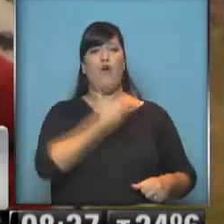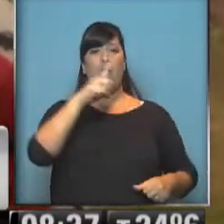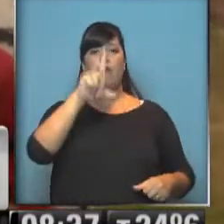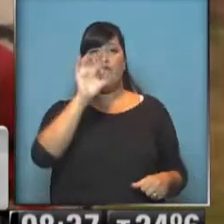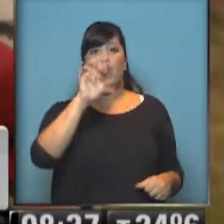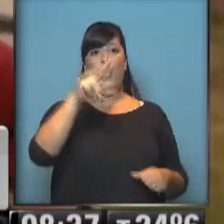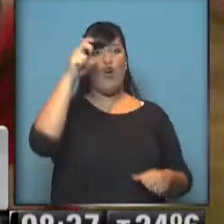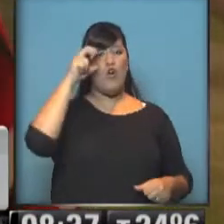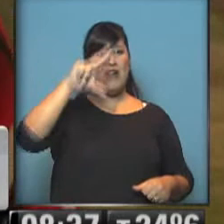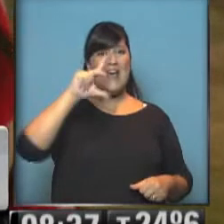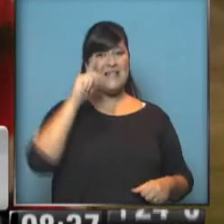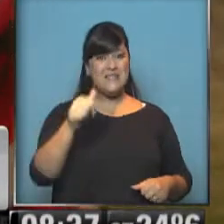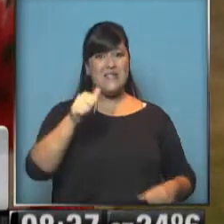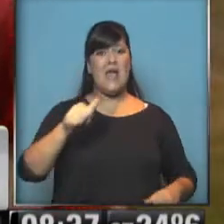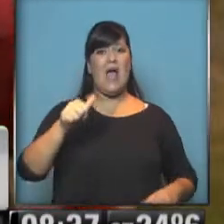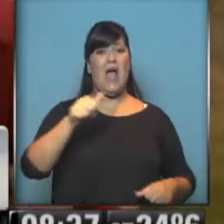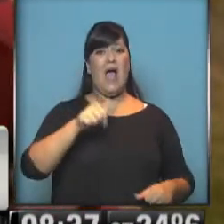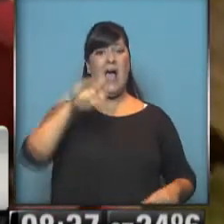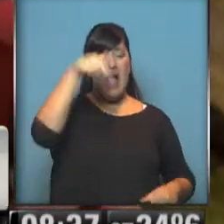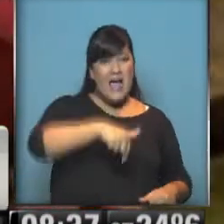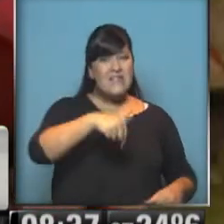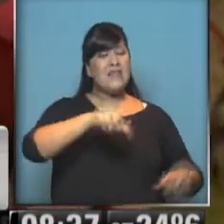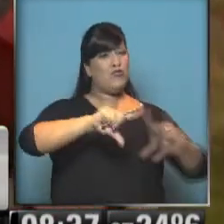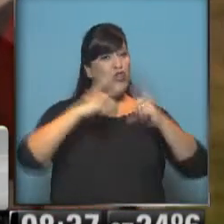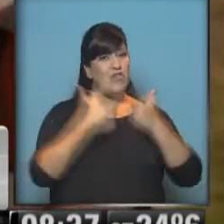lugar que sea esta sociedad.